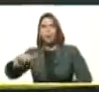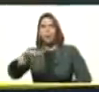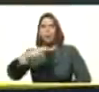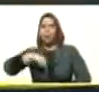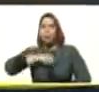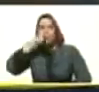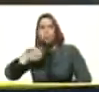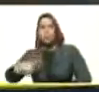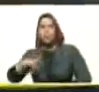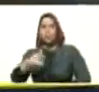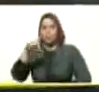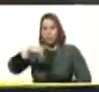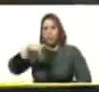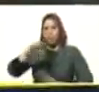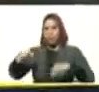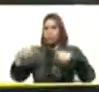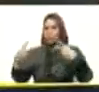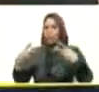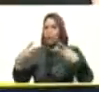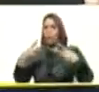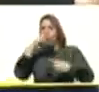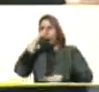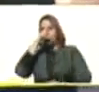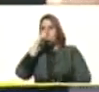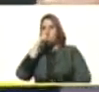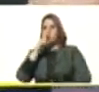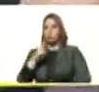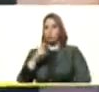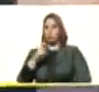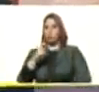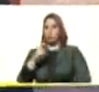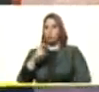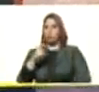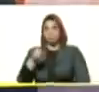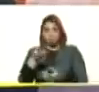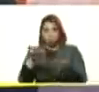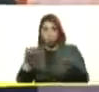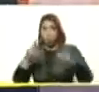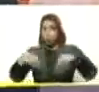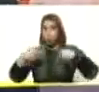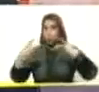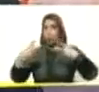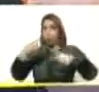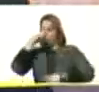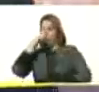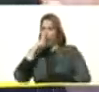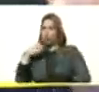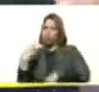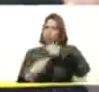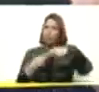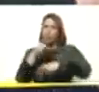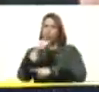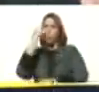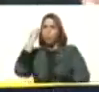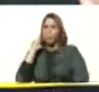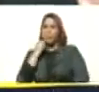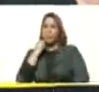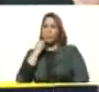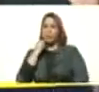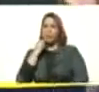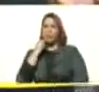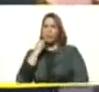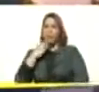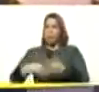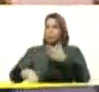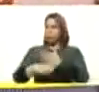nuestro pueblo en esta nueva época, en esta nueva era de la revolución bolivariana,